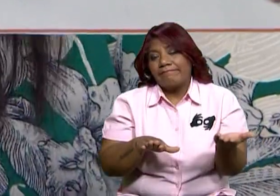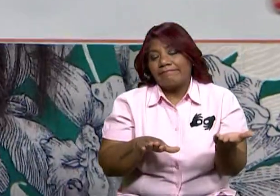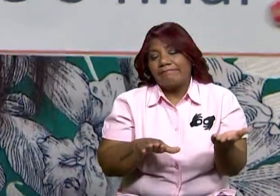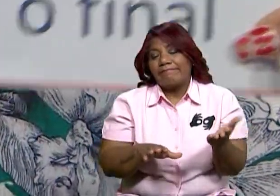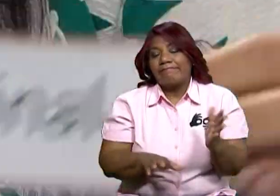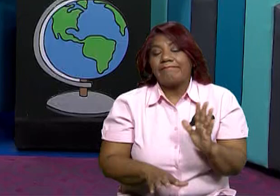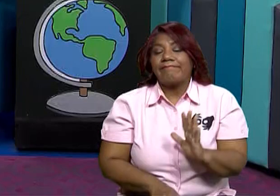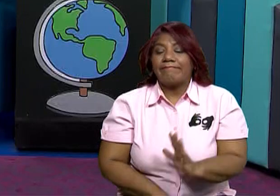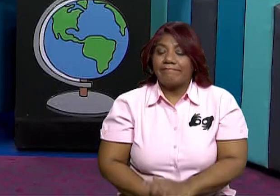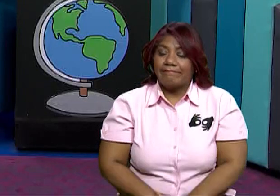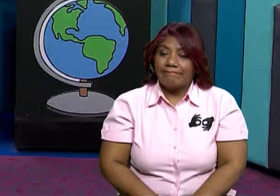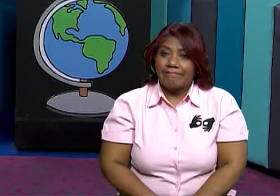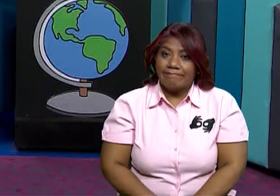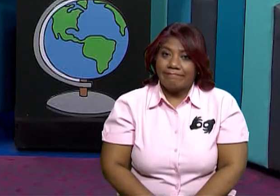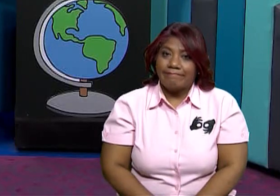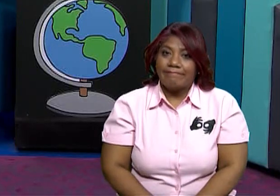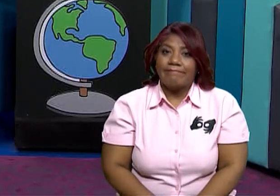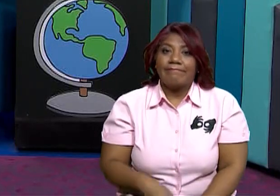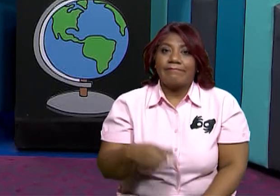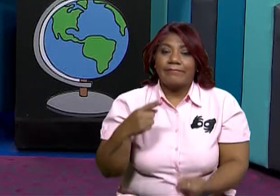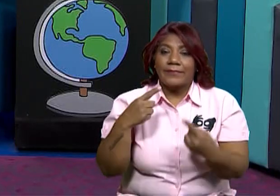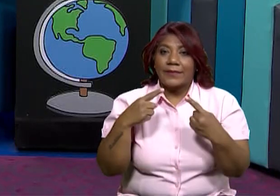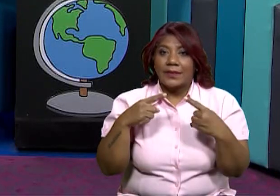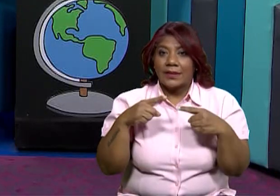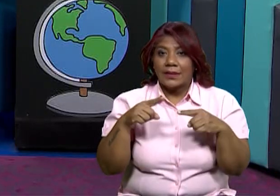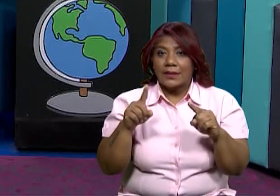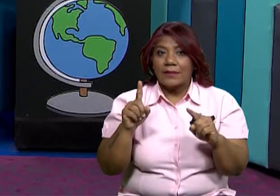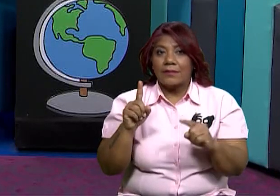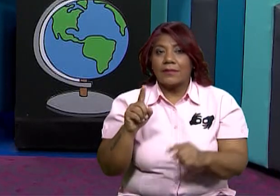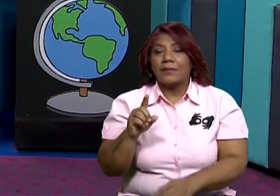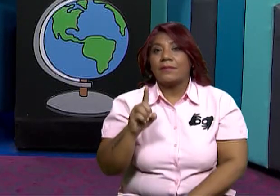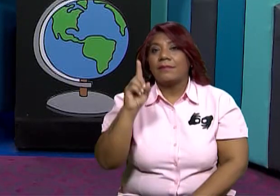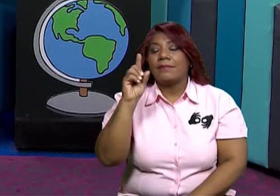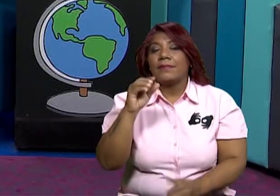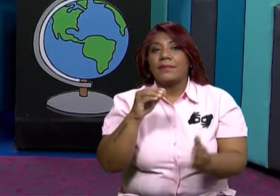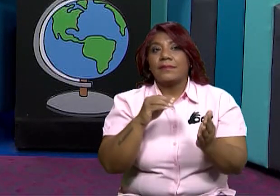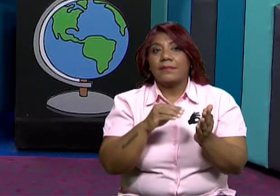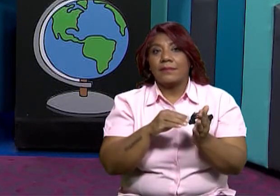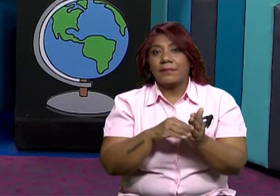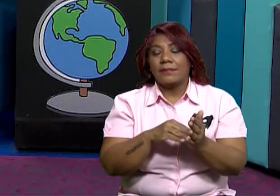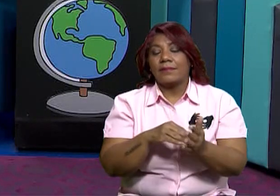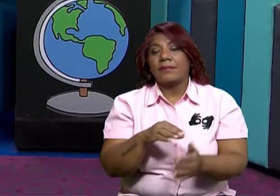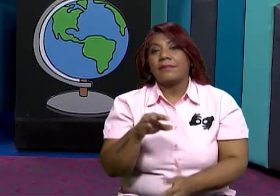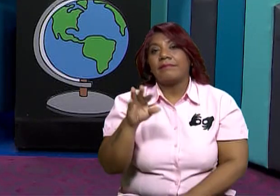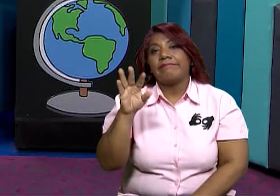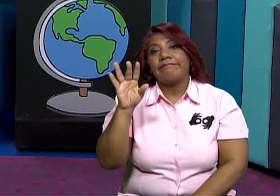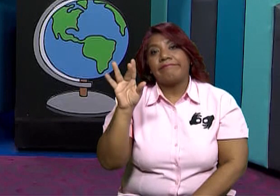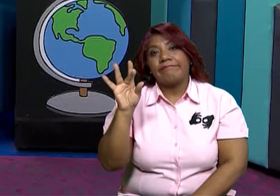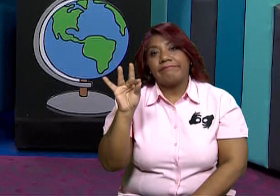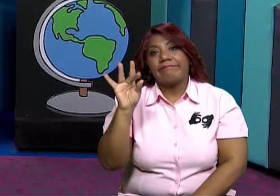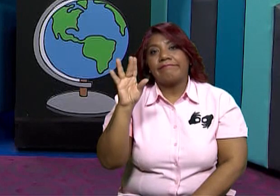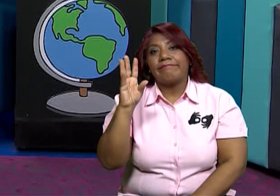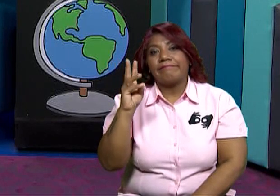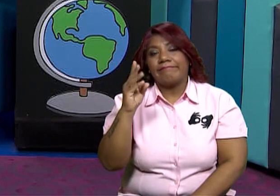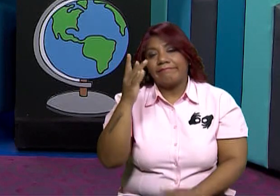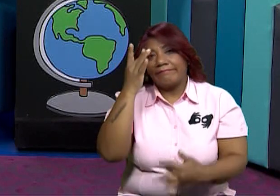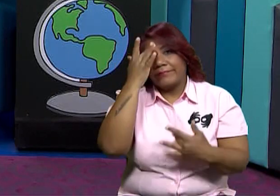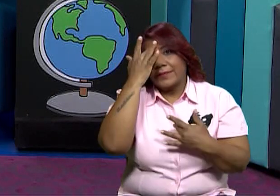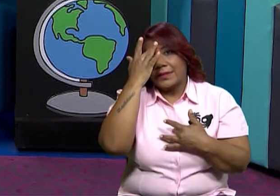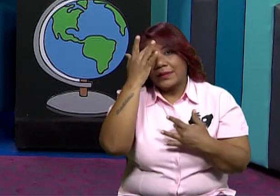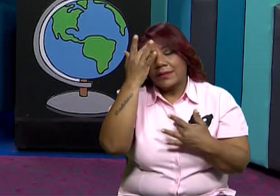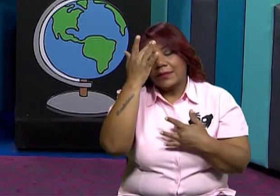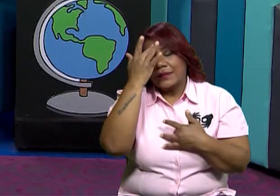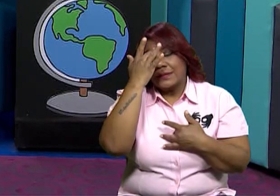desenlace? Que hacia 1986 su salud comienza a